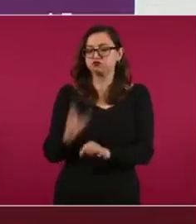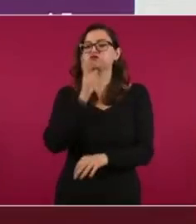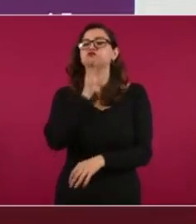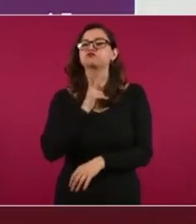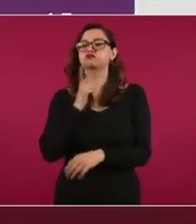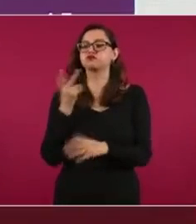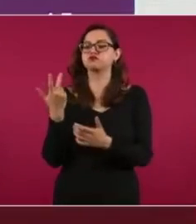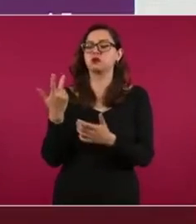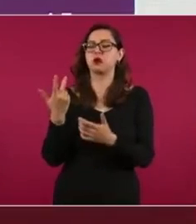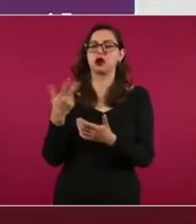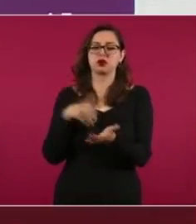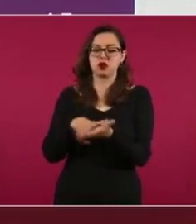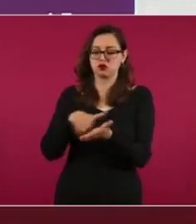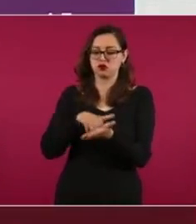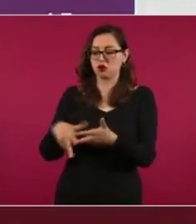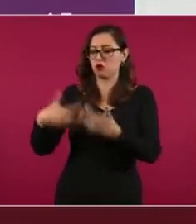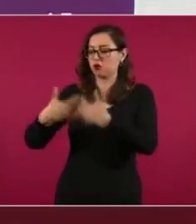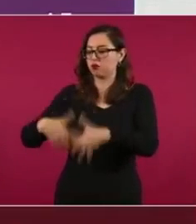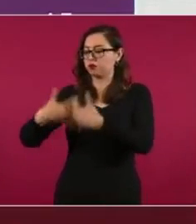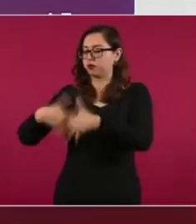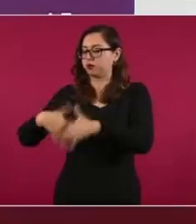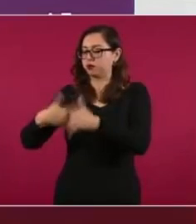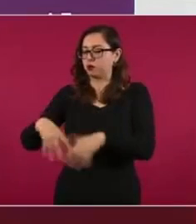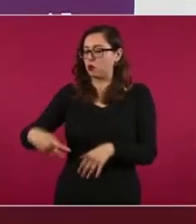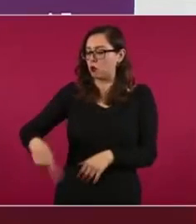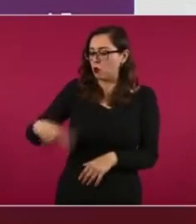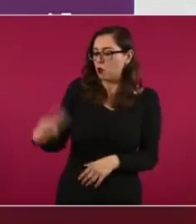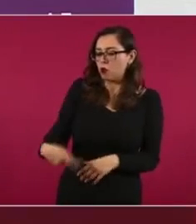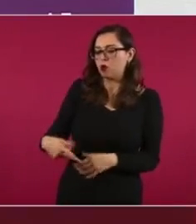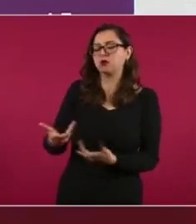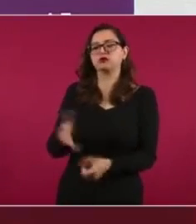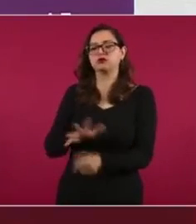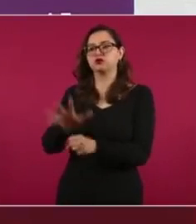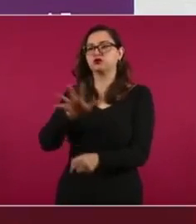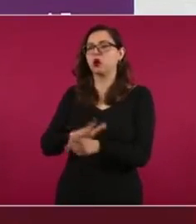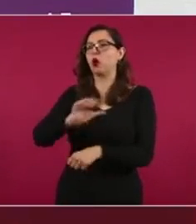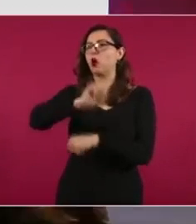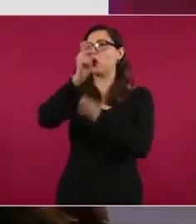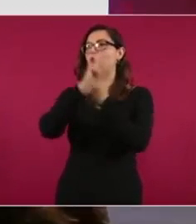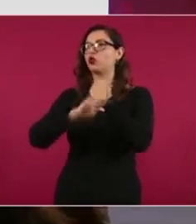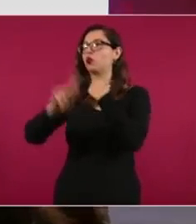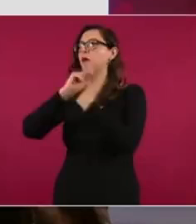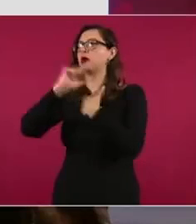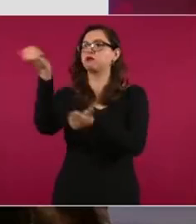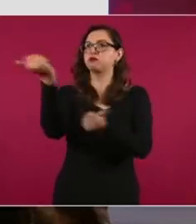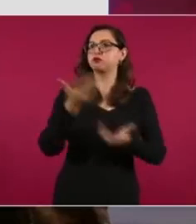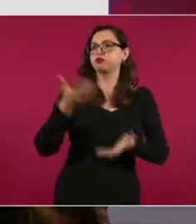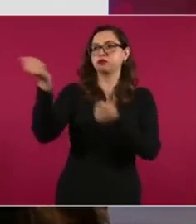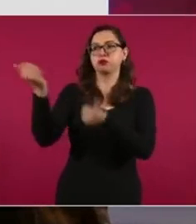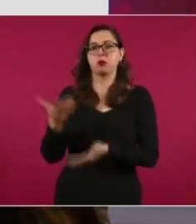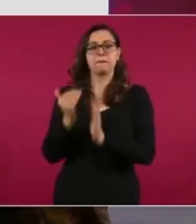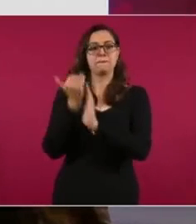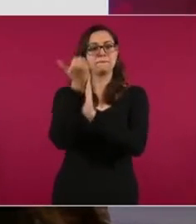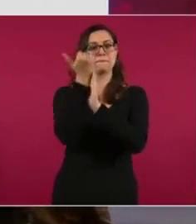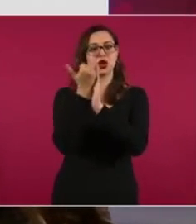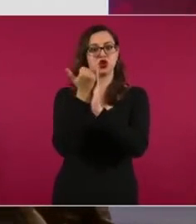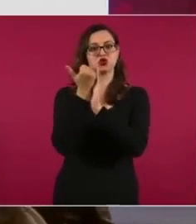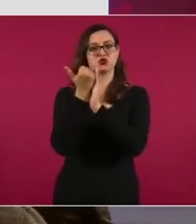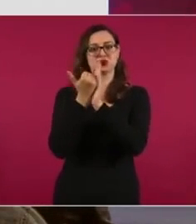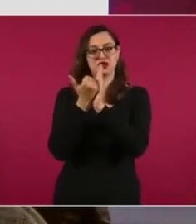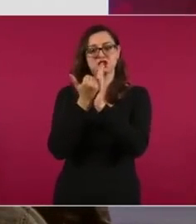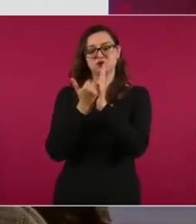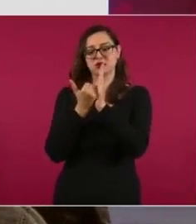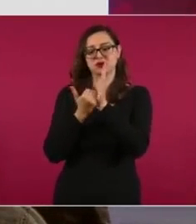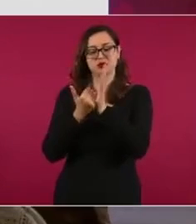petróleo, tener gasolinas en México, dejar de comprar la gasolina en el